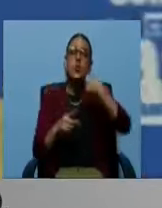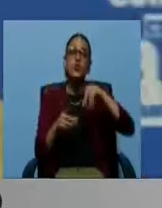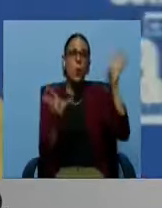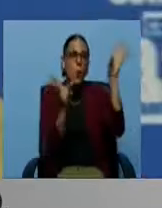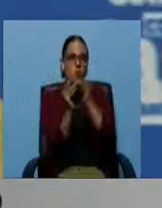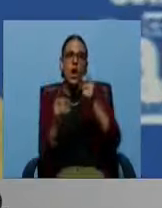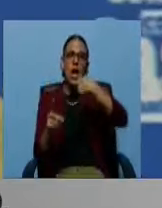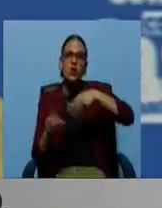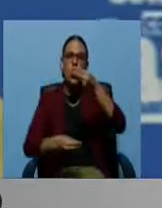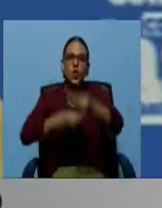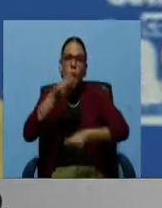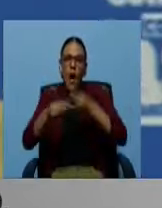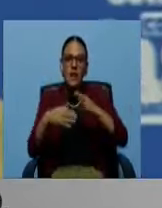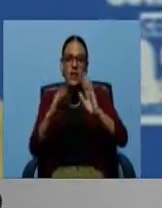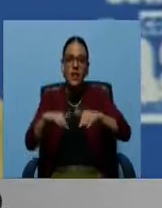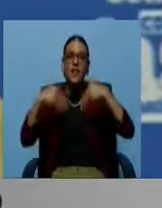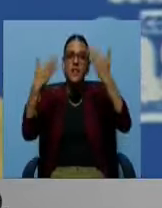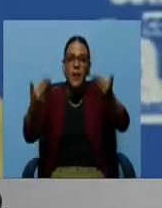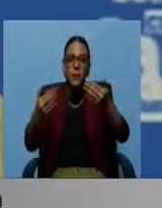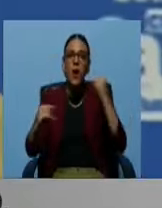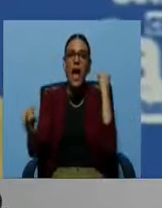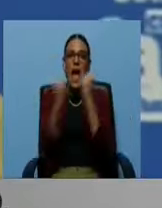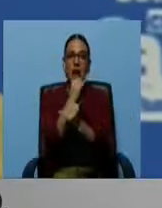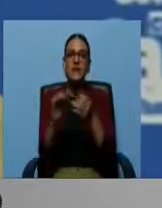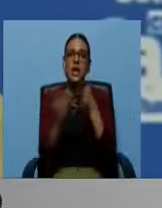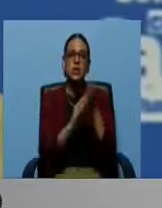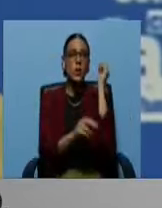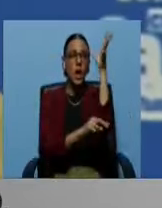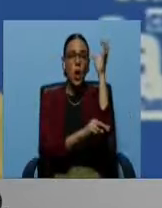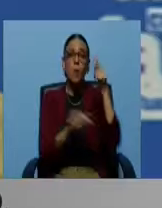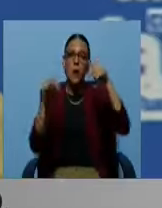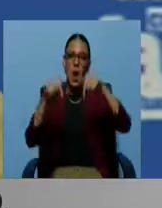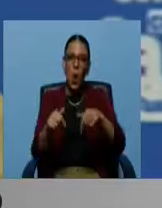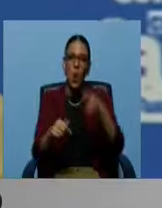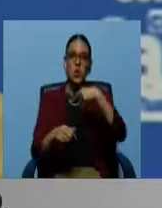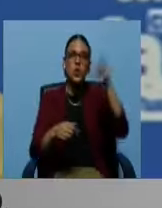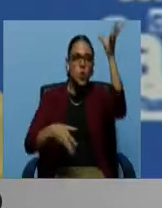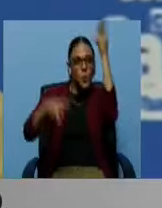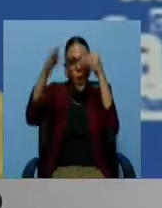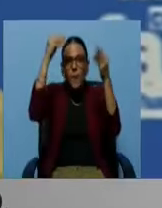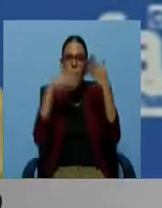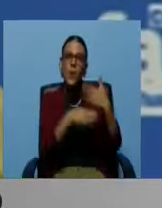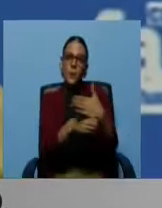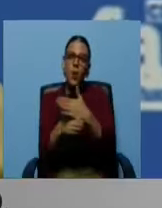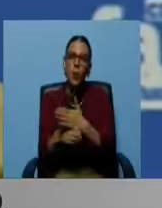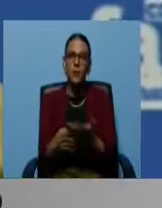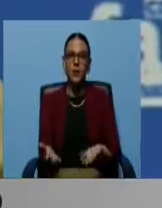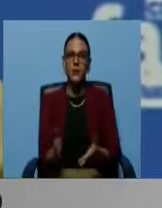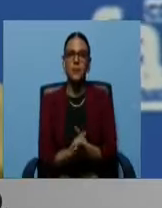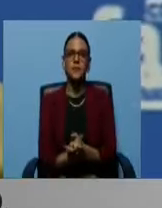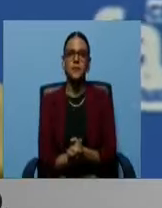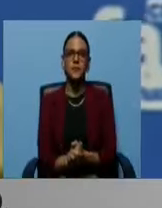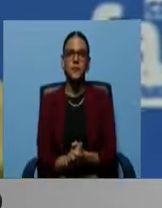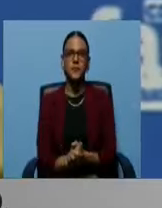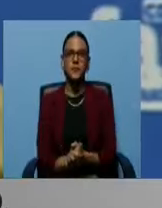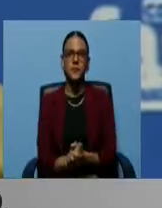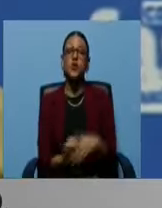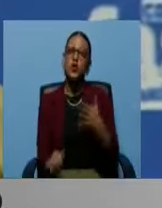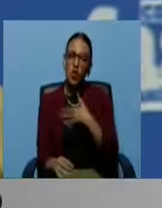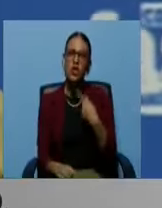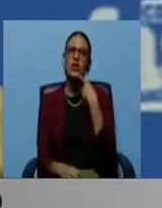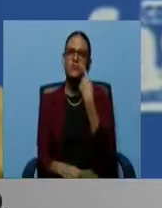a levantar al final de las jornadas de hoy y mañana. Y quiero